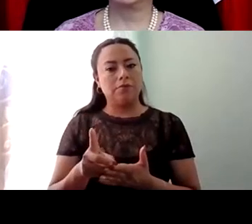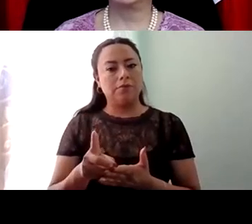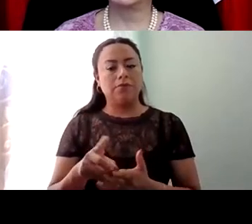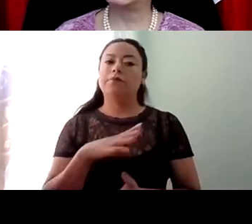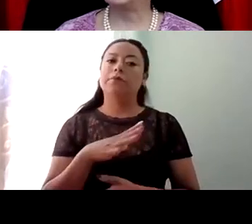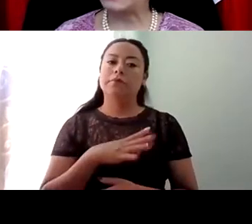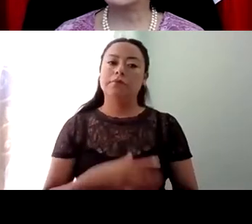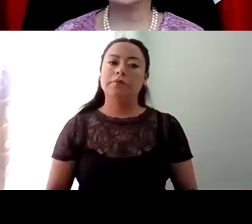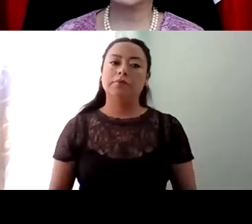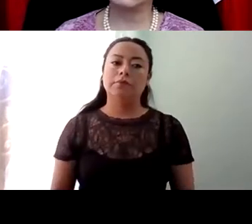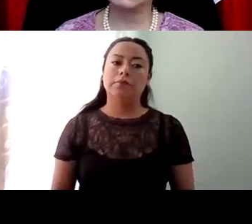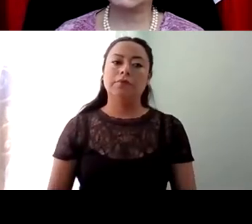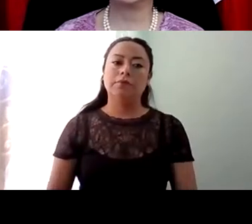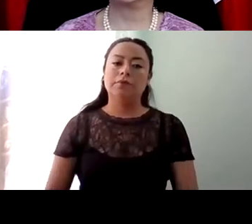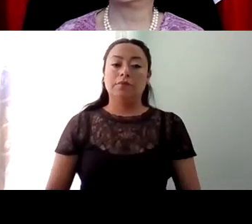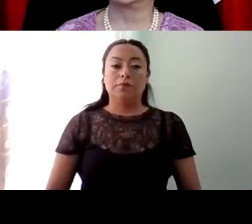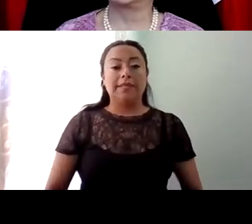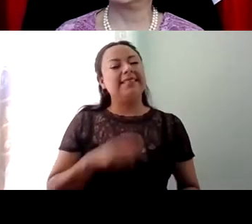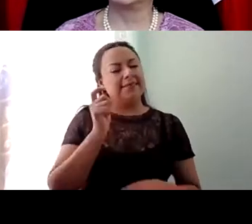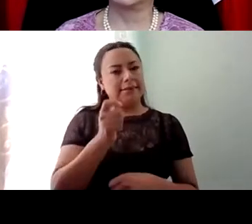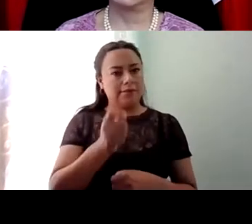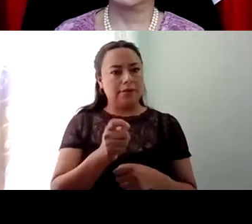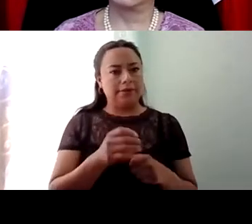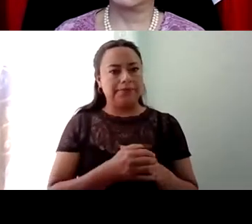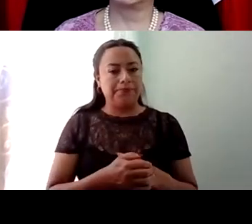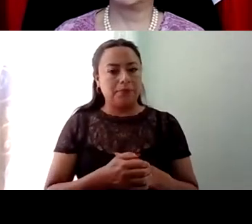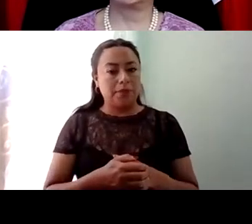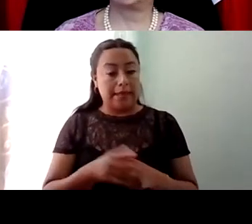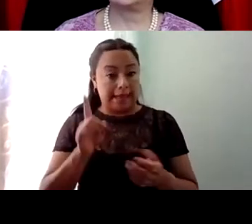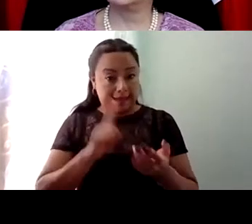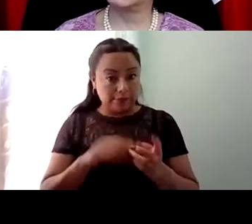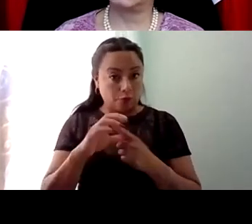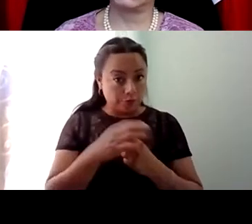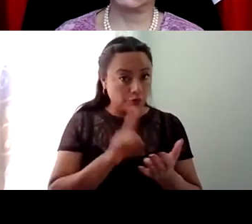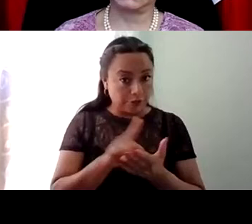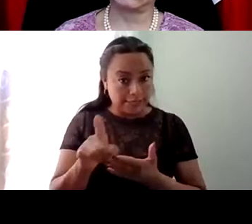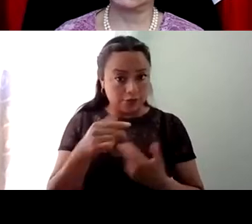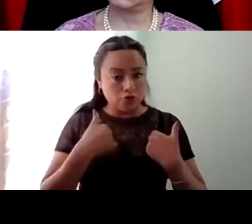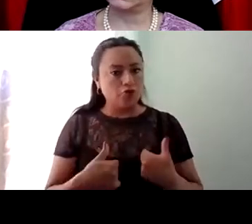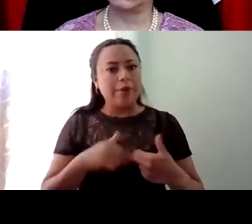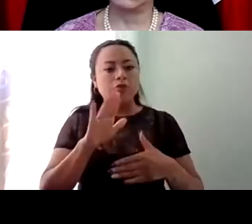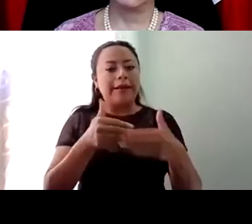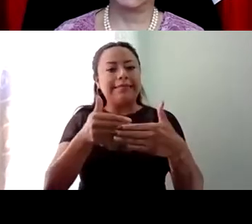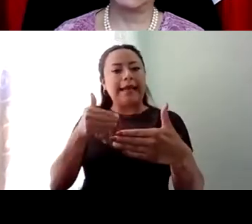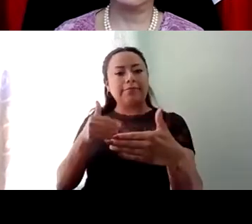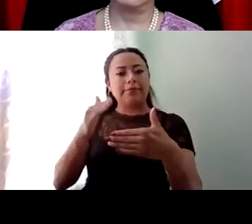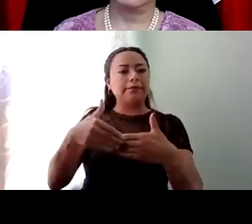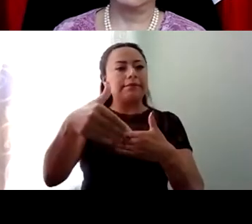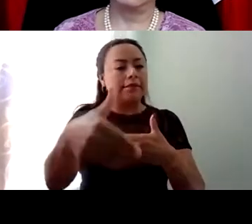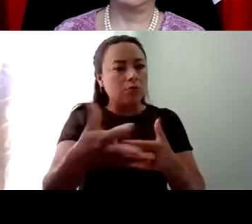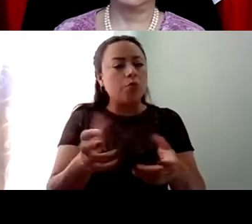Es decir, piensa que hay un antes y un después dentro de la Comisión de Derechos Humanos a partir de la expedición de la Constitución